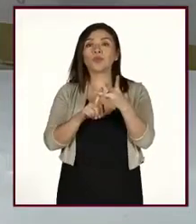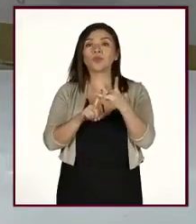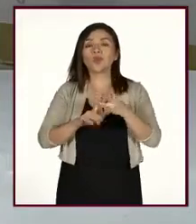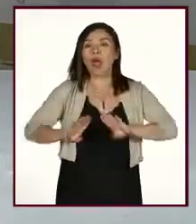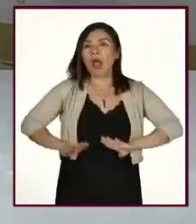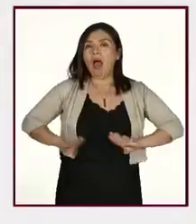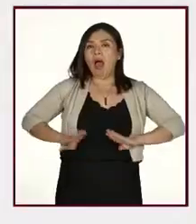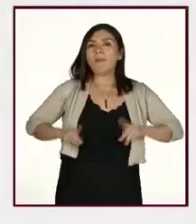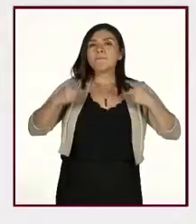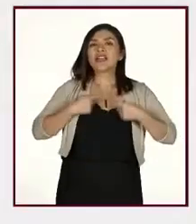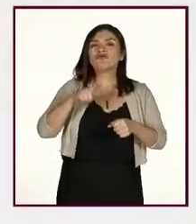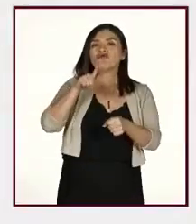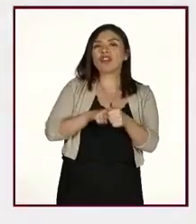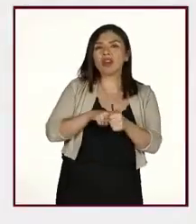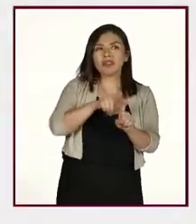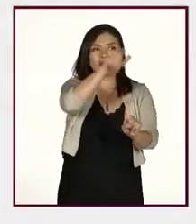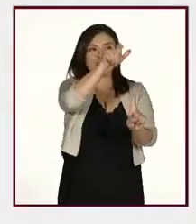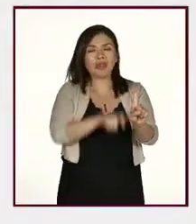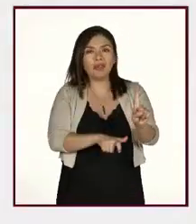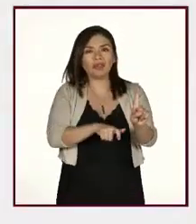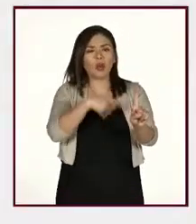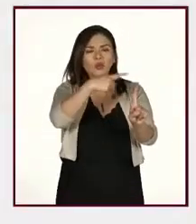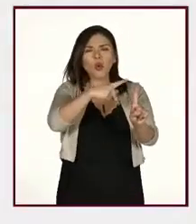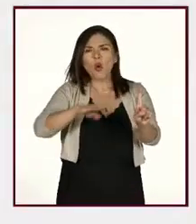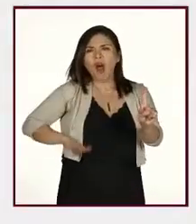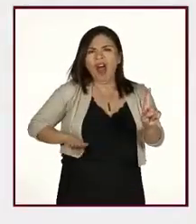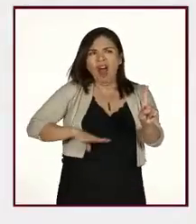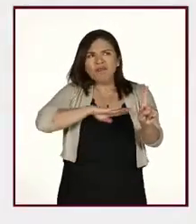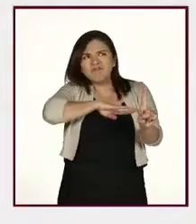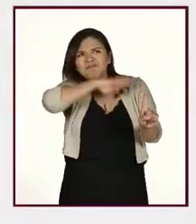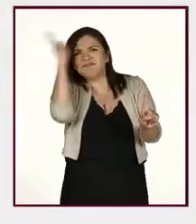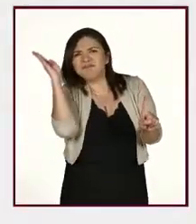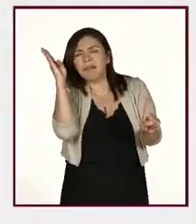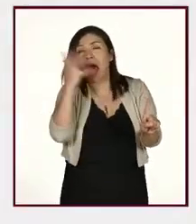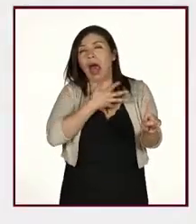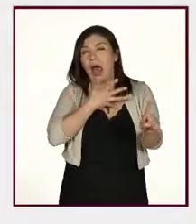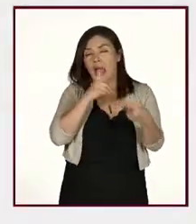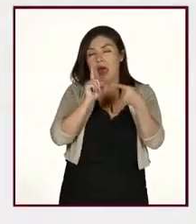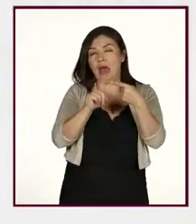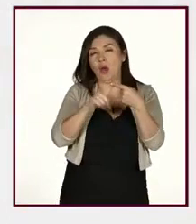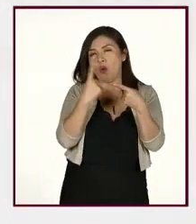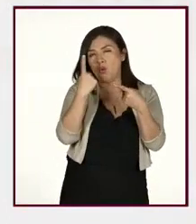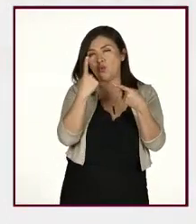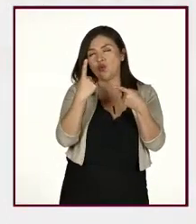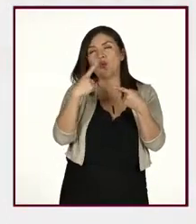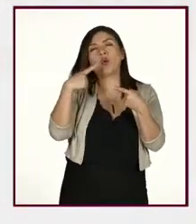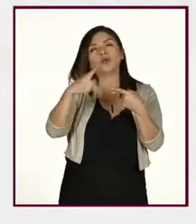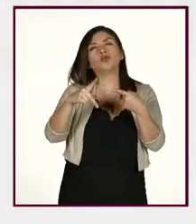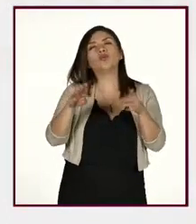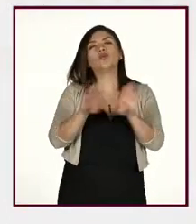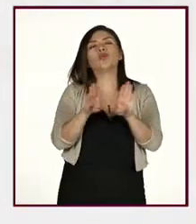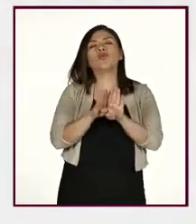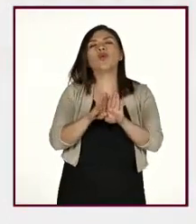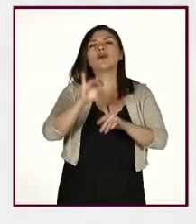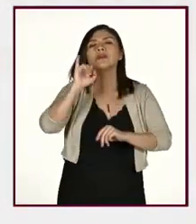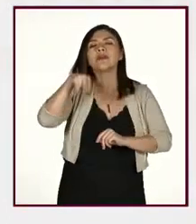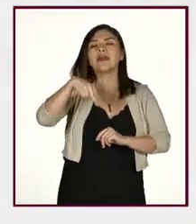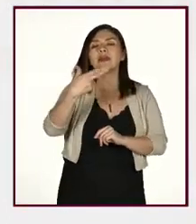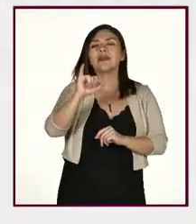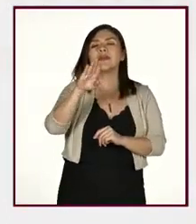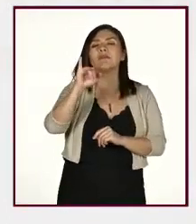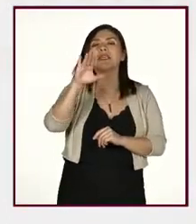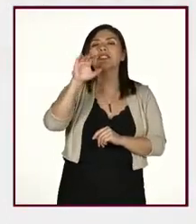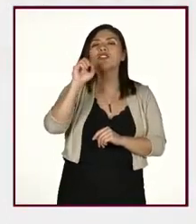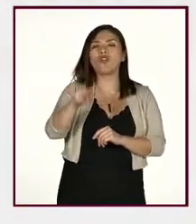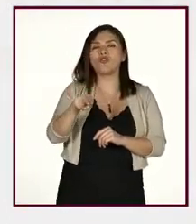de la personalidad, rasgos del temperamento. Hay un tipo de temperamento, el cual es la inhibición conductual, ¿sí? Que